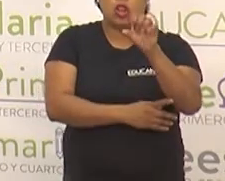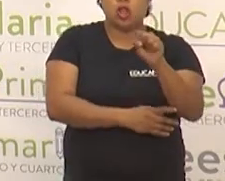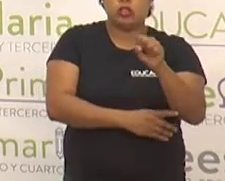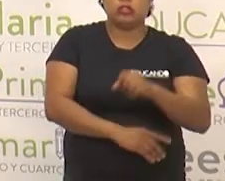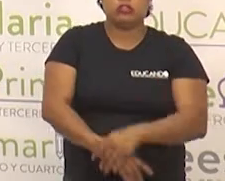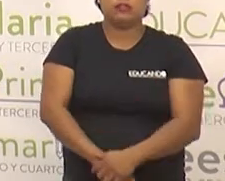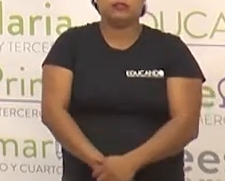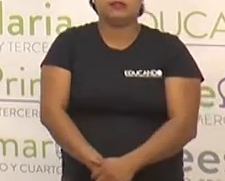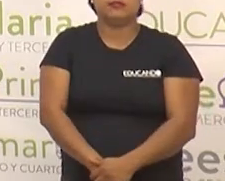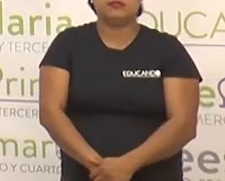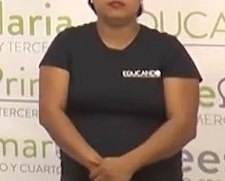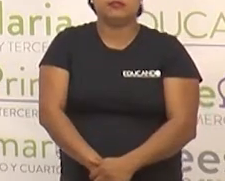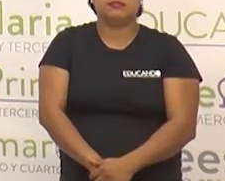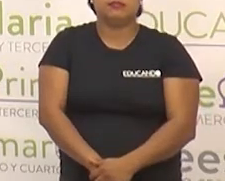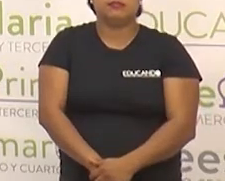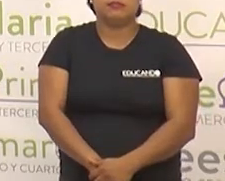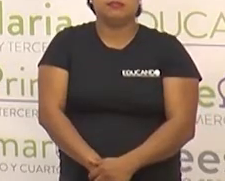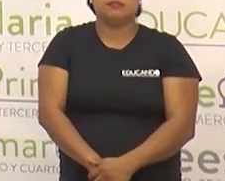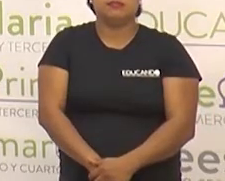los